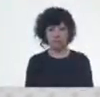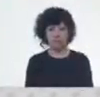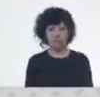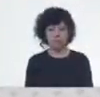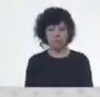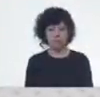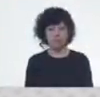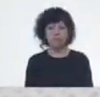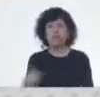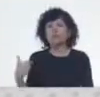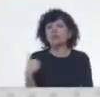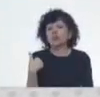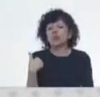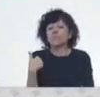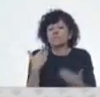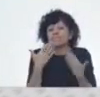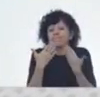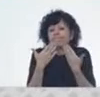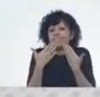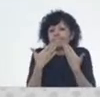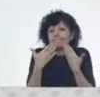Quiero agradecer